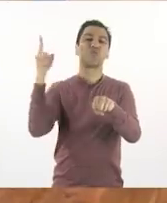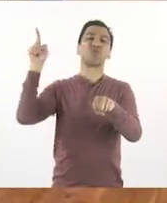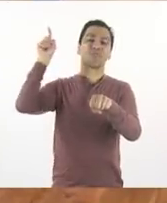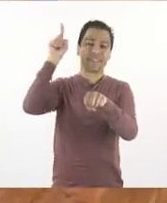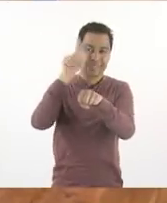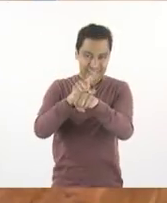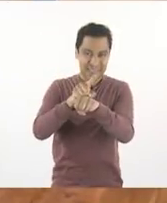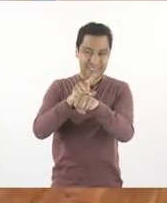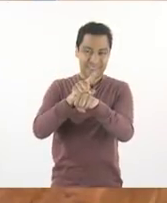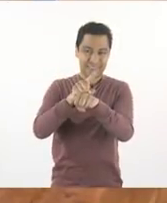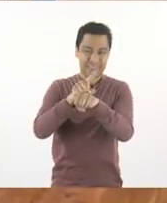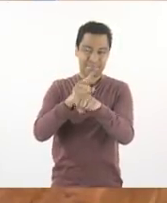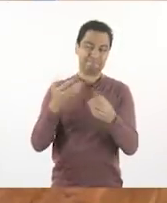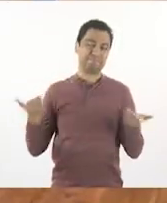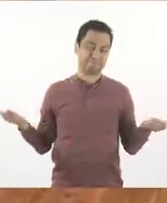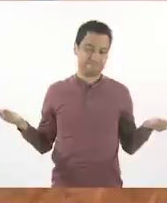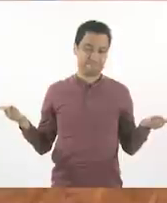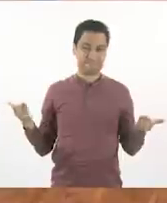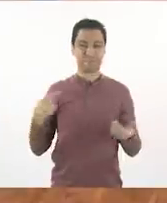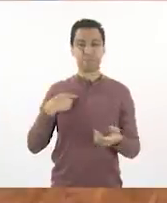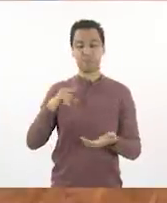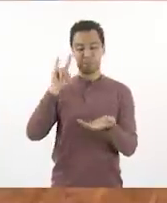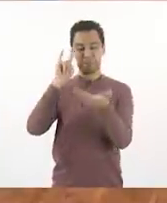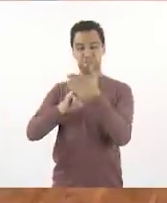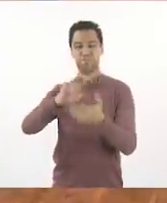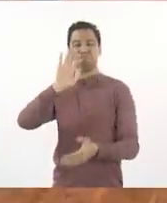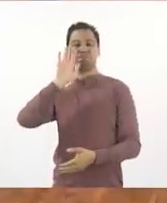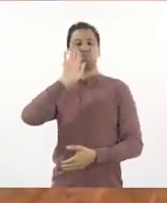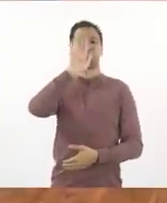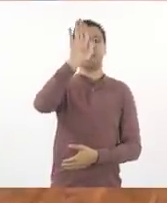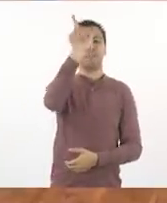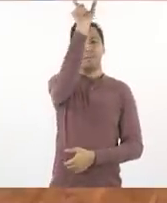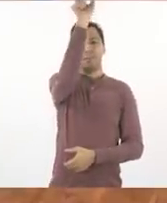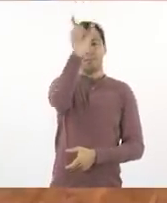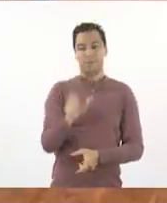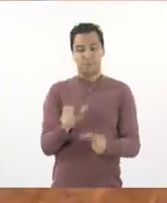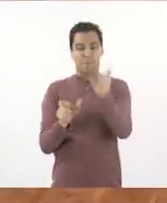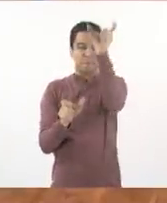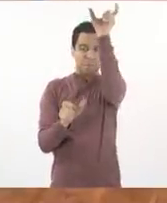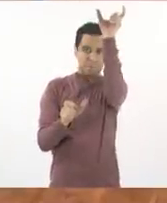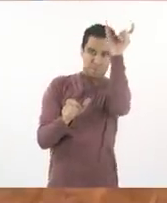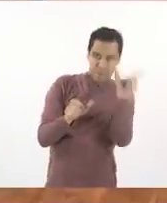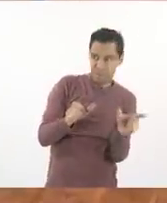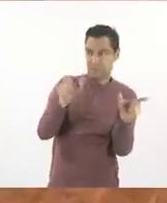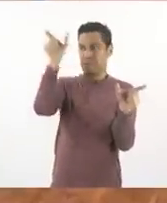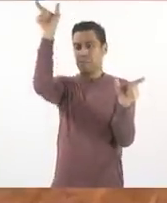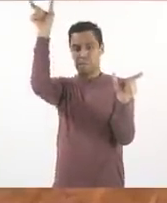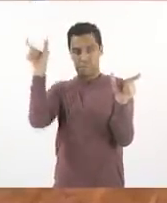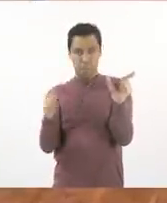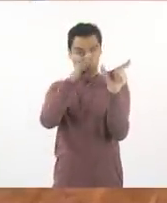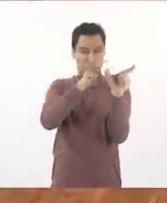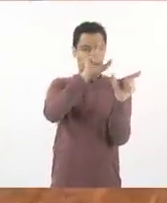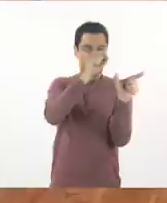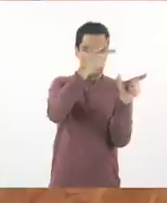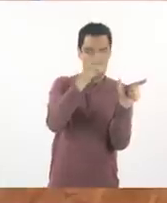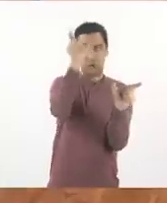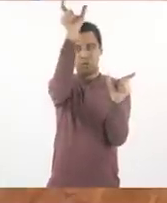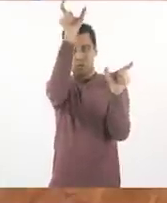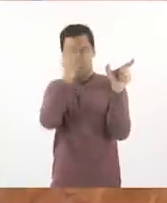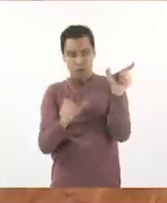nudillo. Lo voy a pegar por aquí. Enero. A ver, ¿te quedan dos? Escoge una.